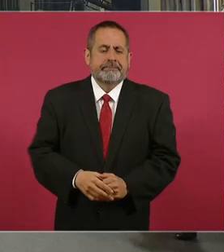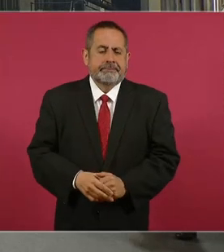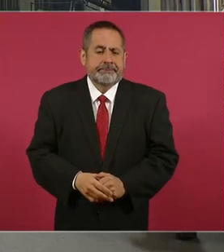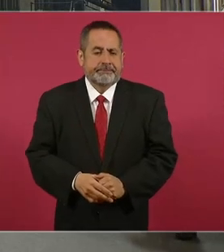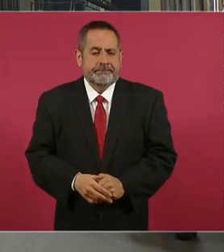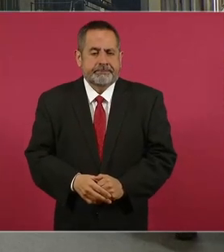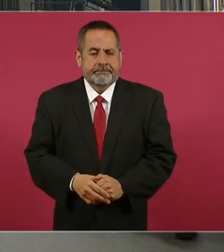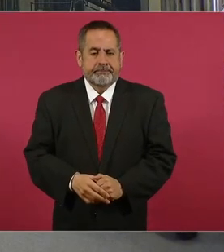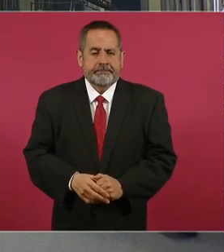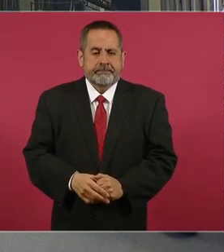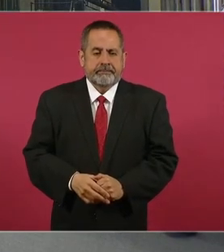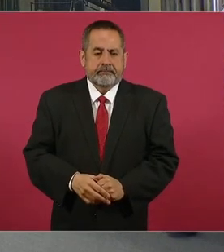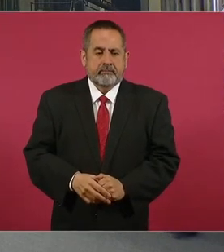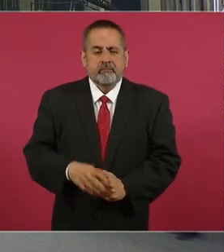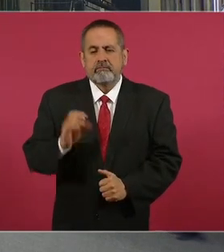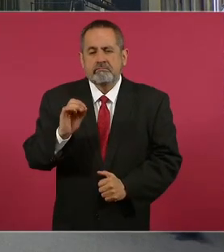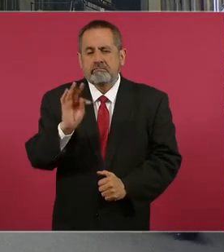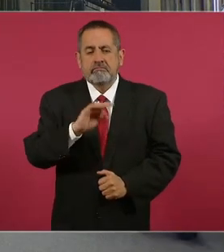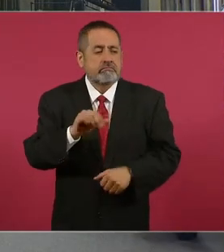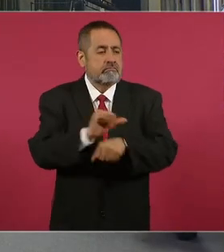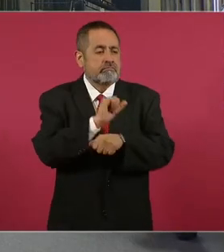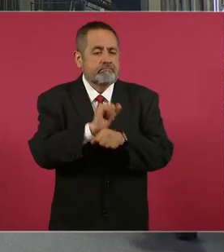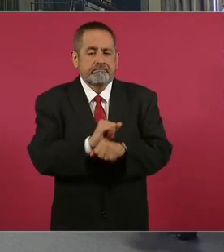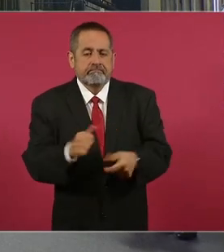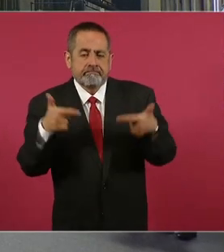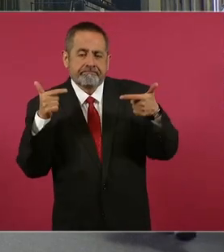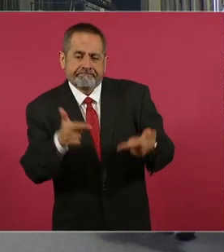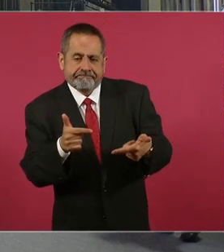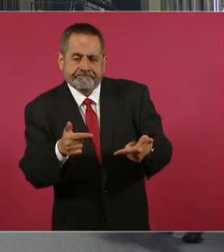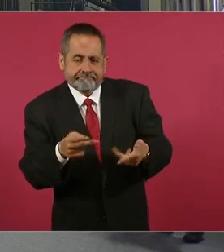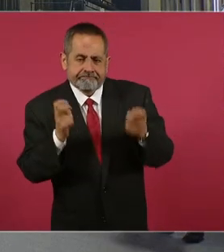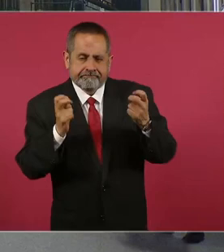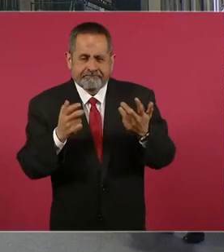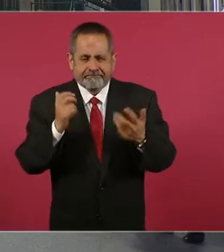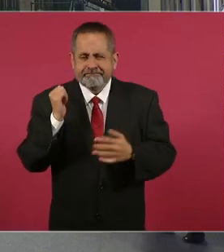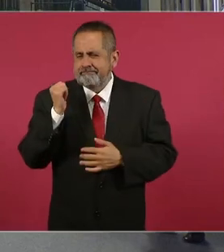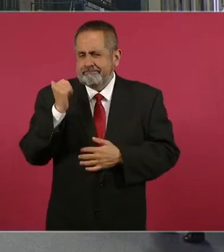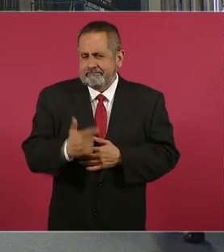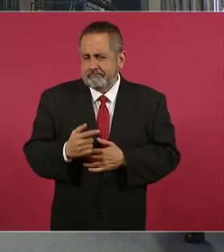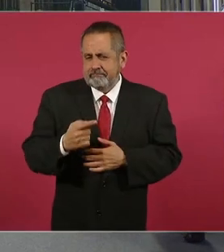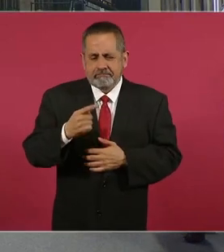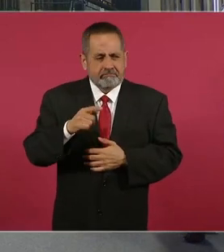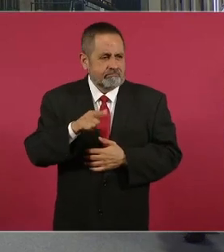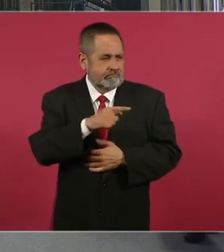O robo de vehículos. Hablo de delitos